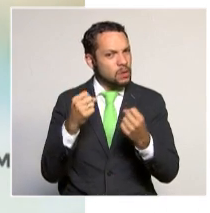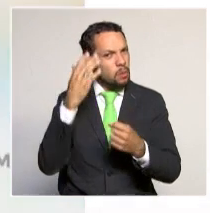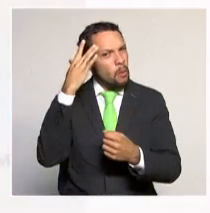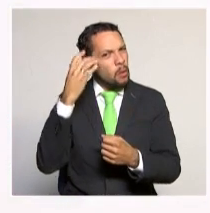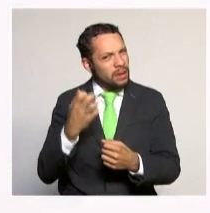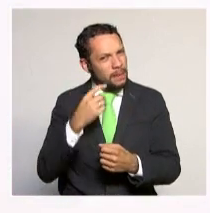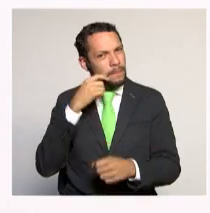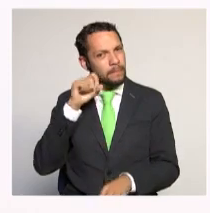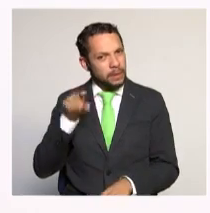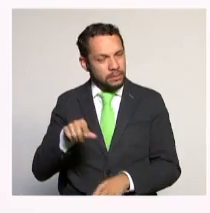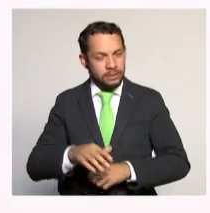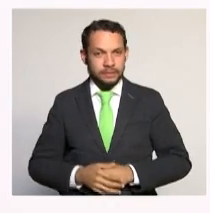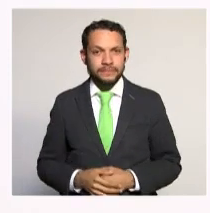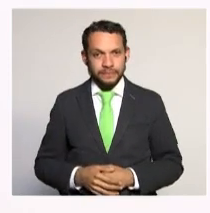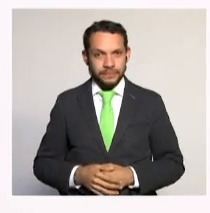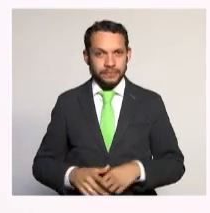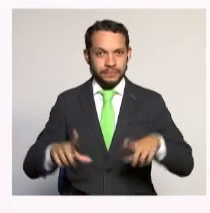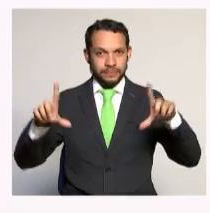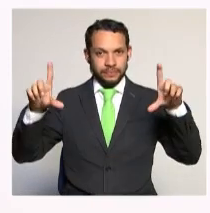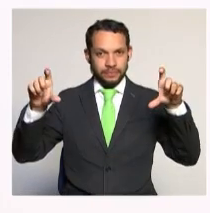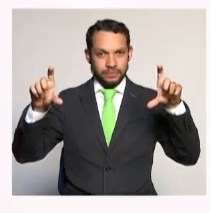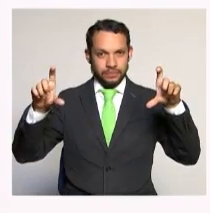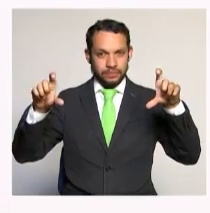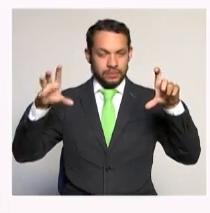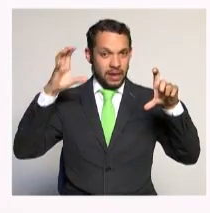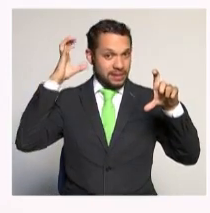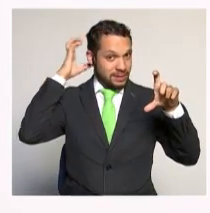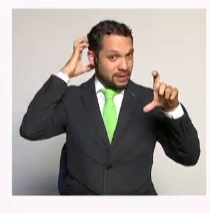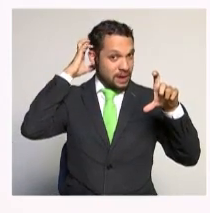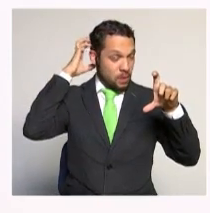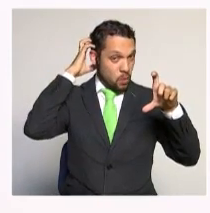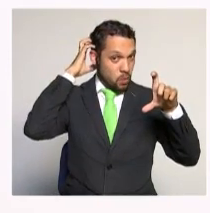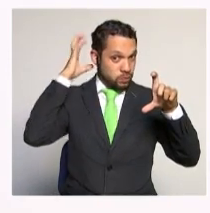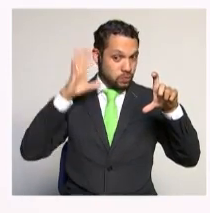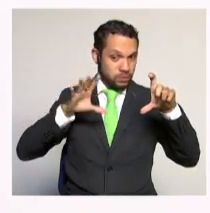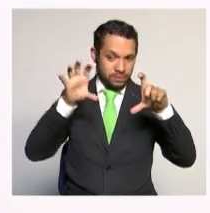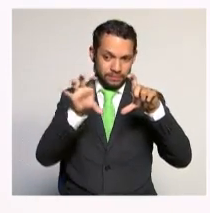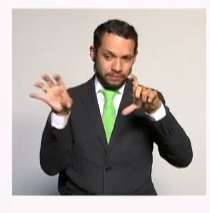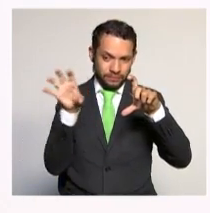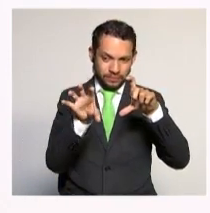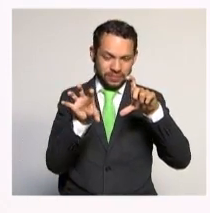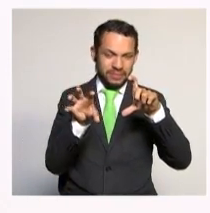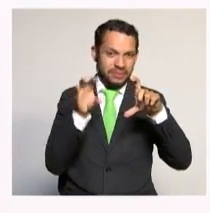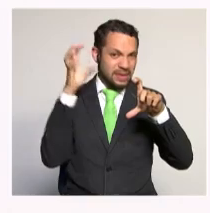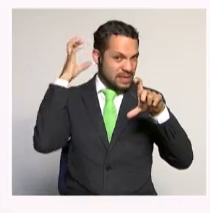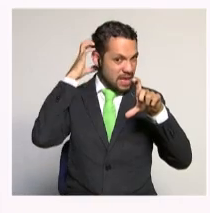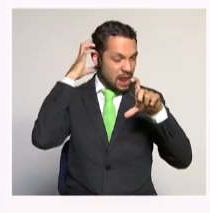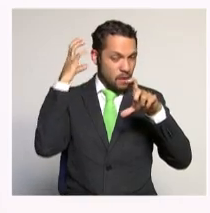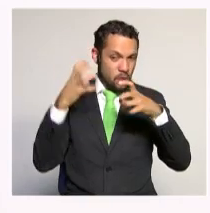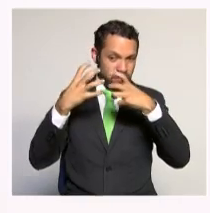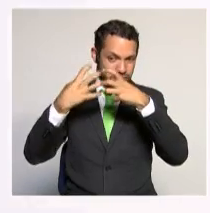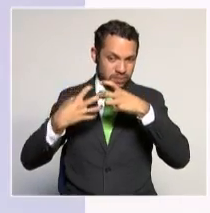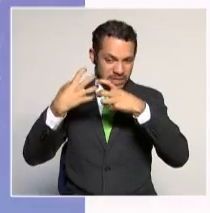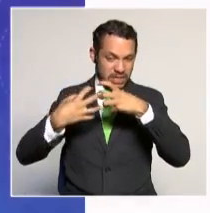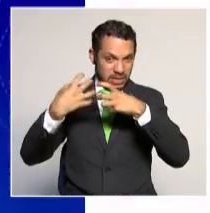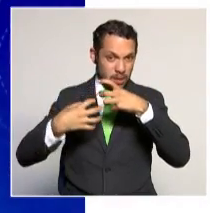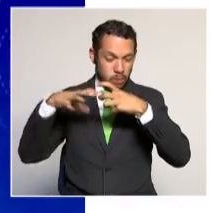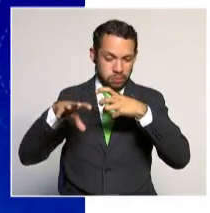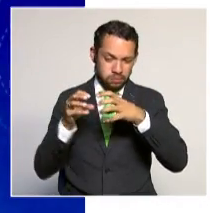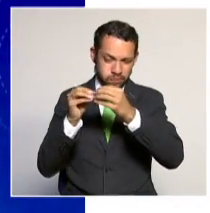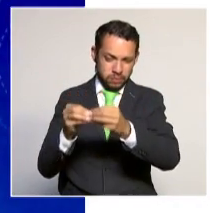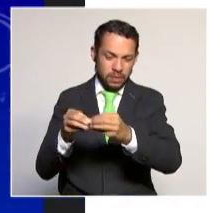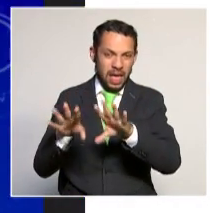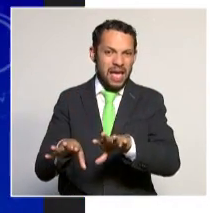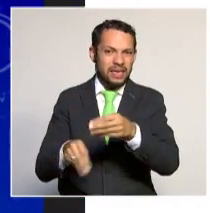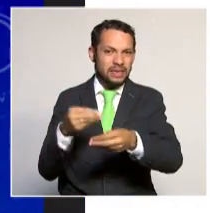si observamos una imagen del cerebro, eh, en esta vamos a tener una serie de datos.